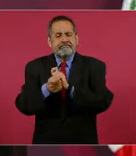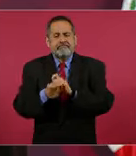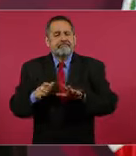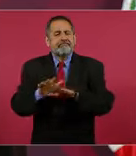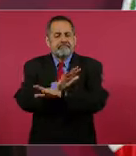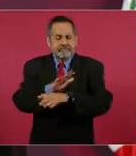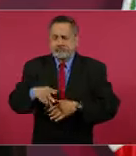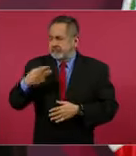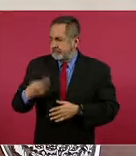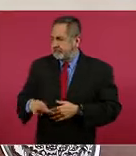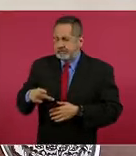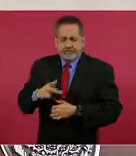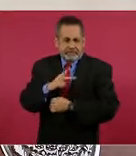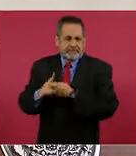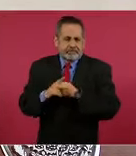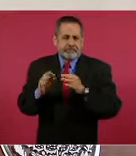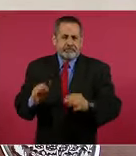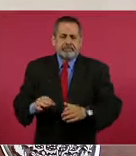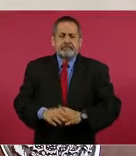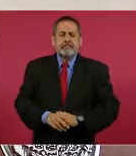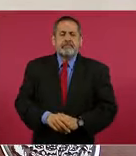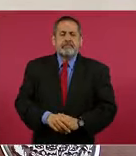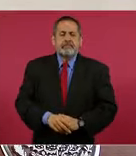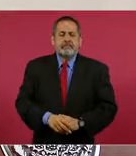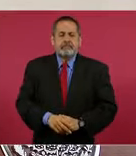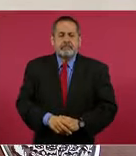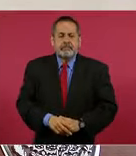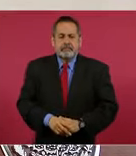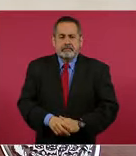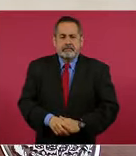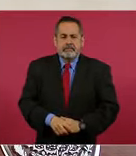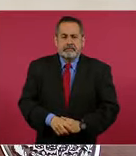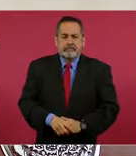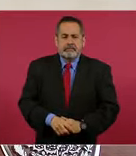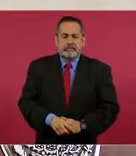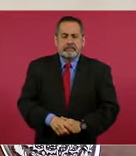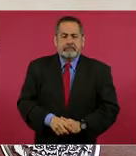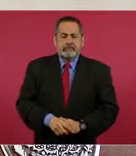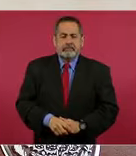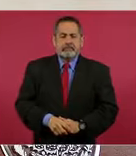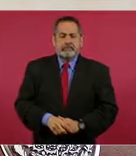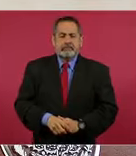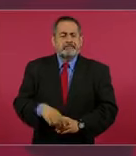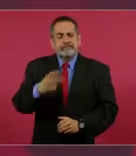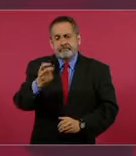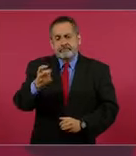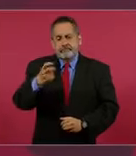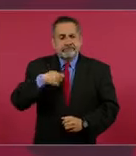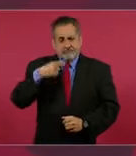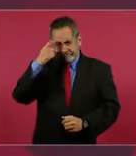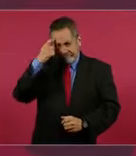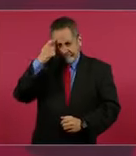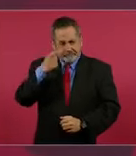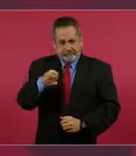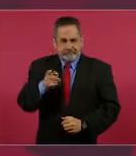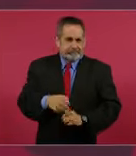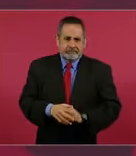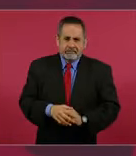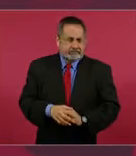en nuestro pueblo. Entonces, ya no